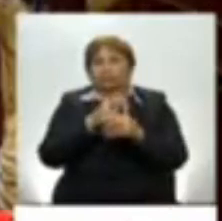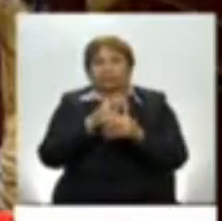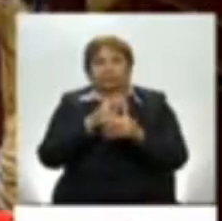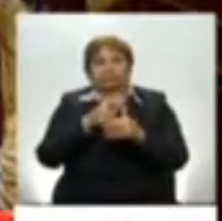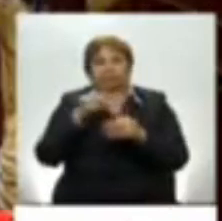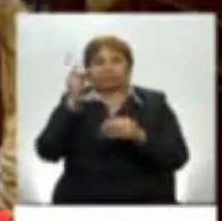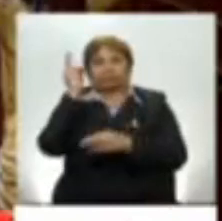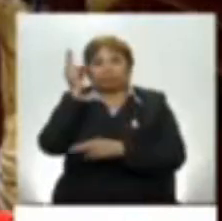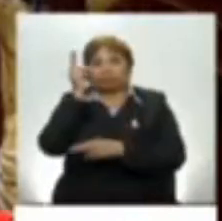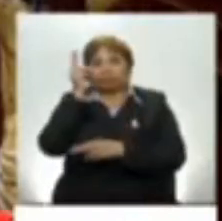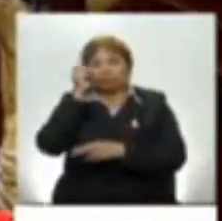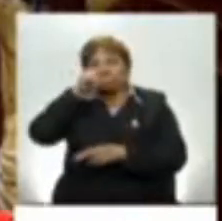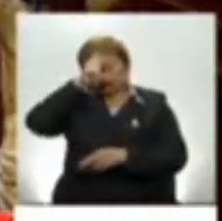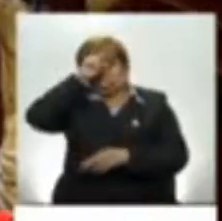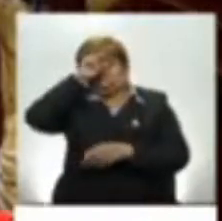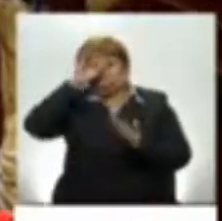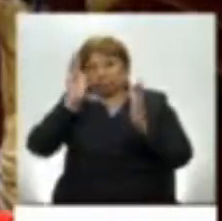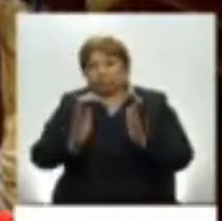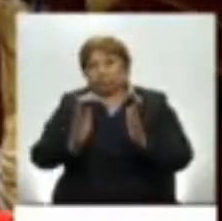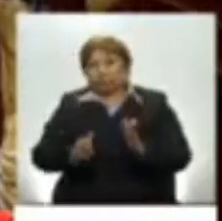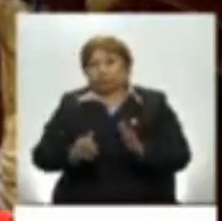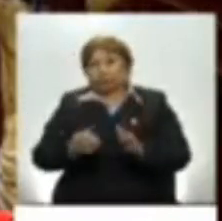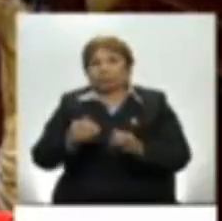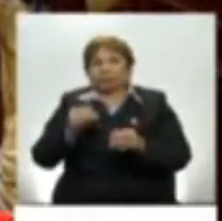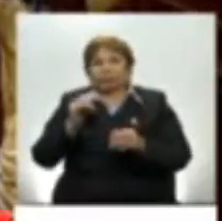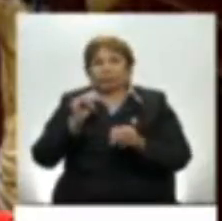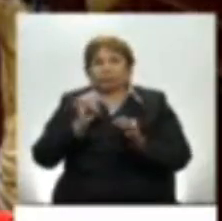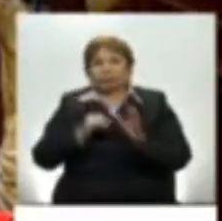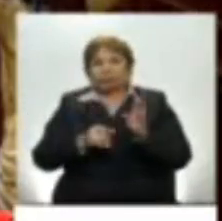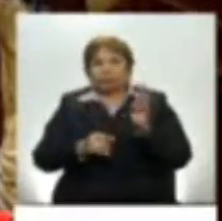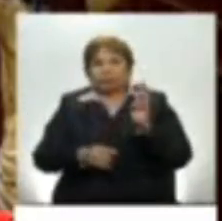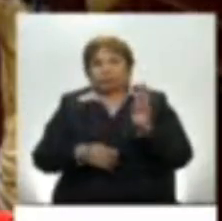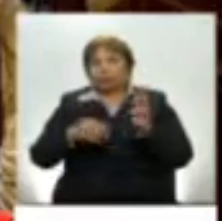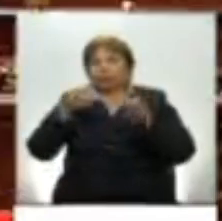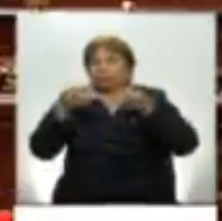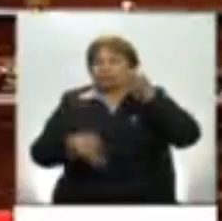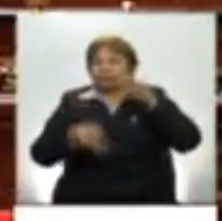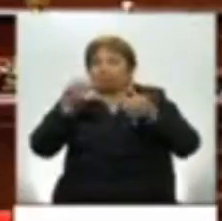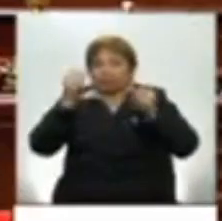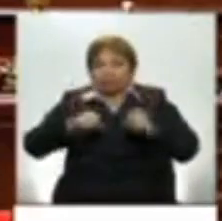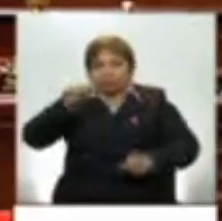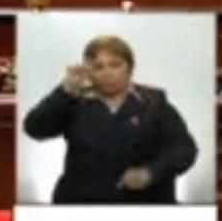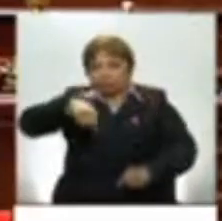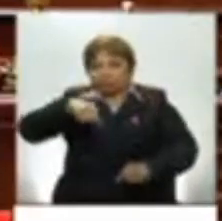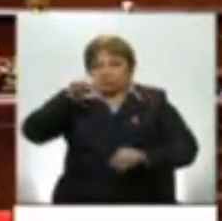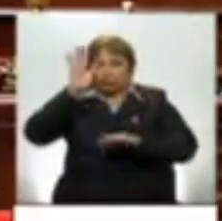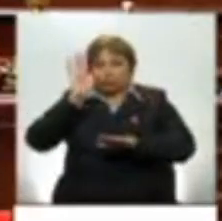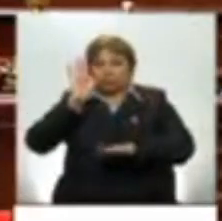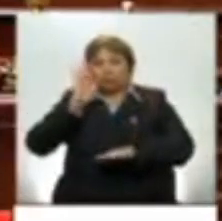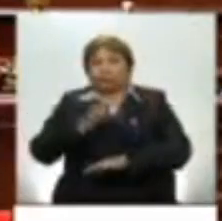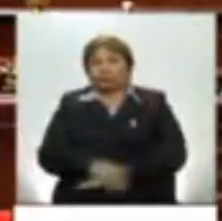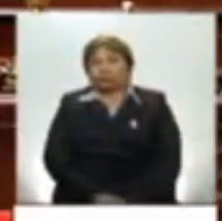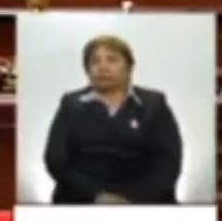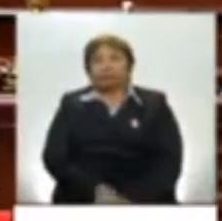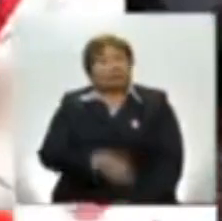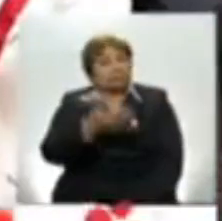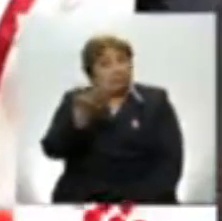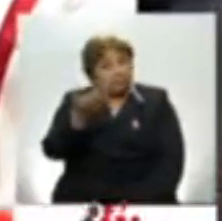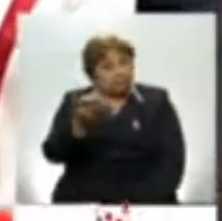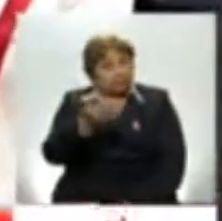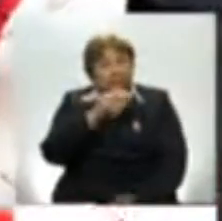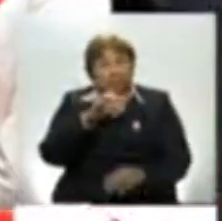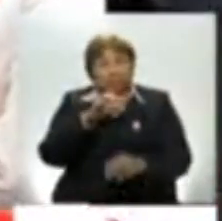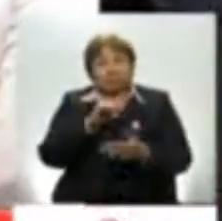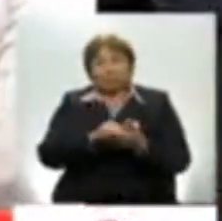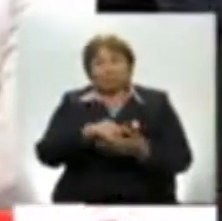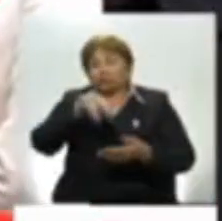por el magisterio peruano, por la justicia social, sí, juro. Si así lo hace, que